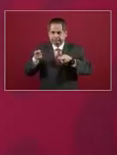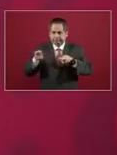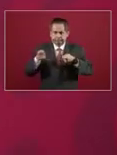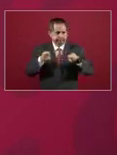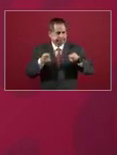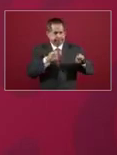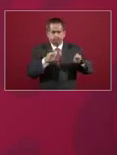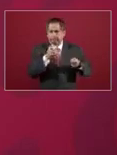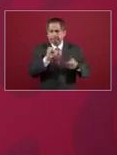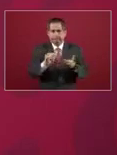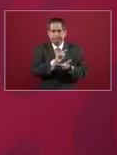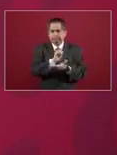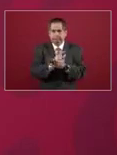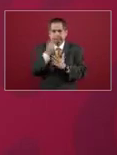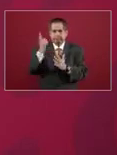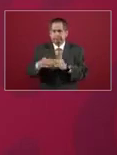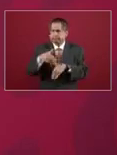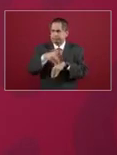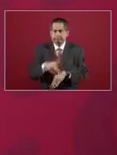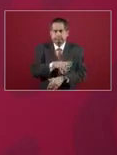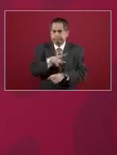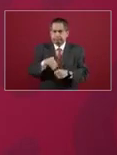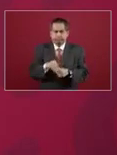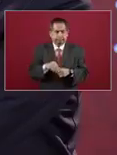de Derecho.